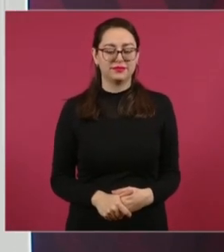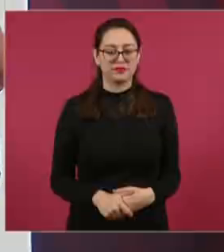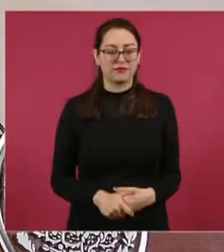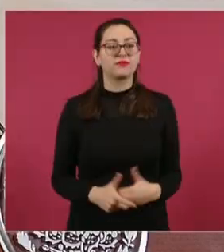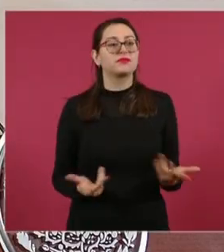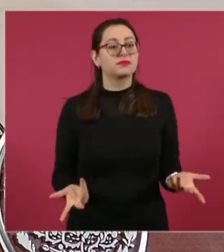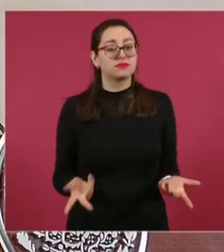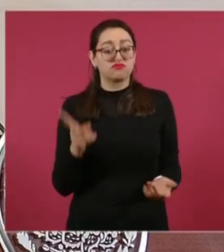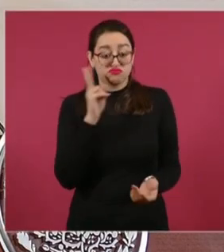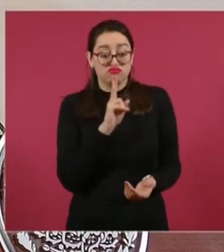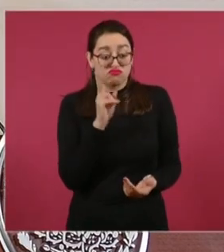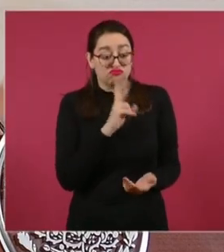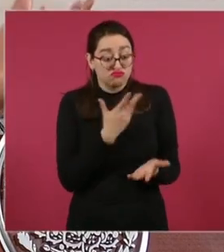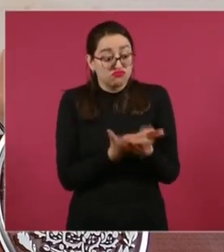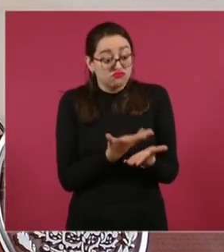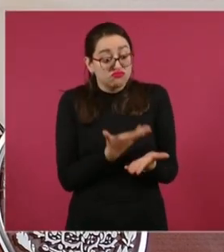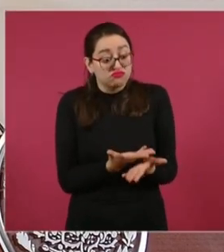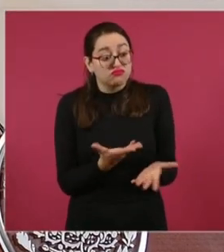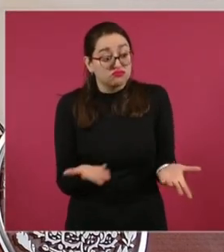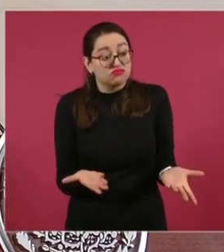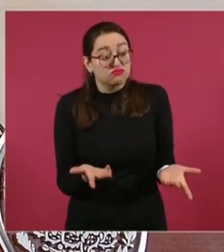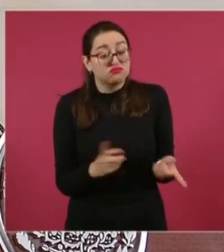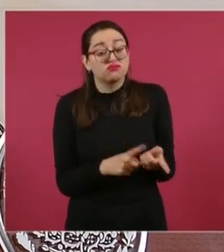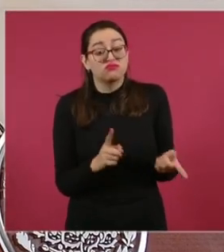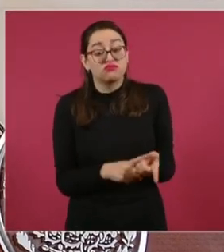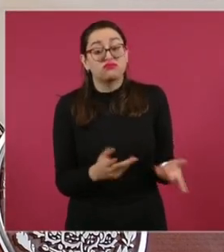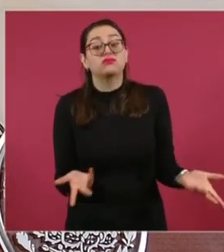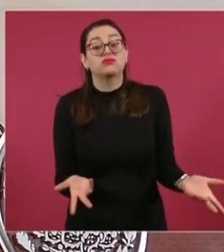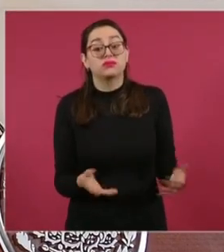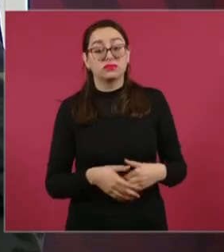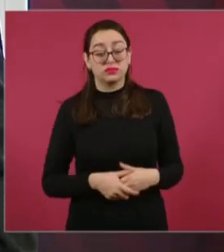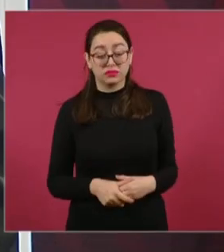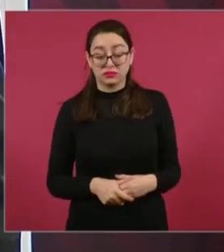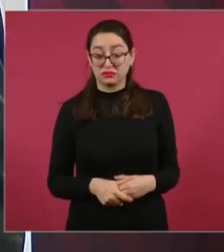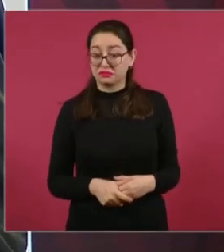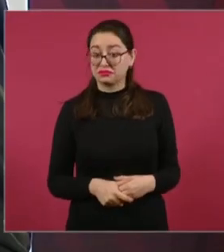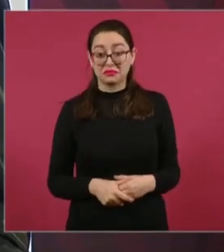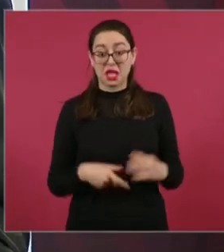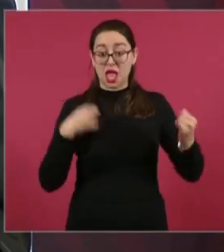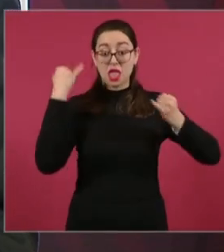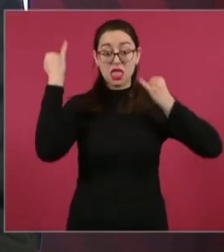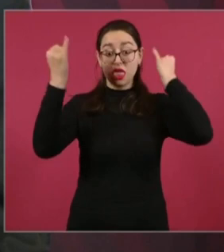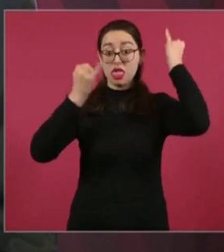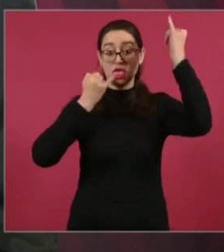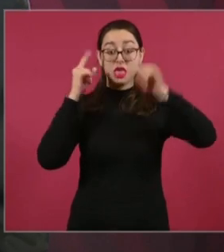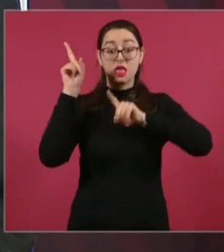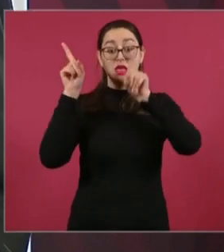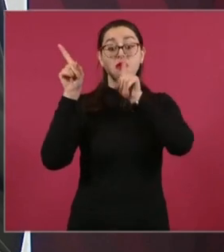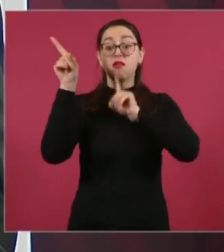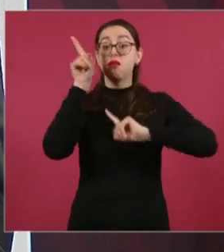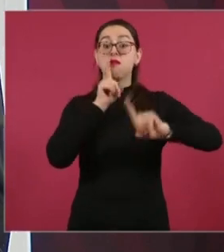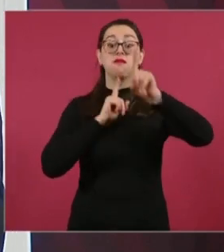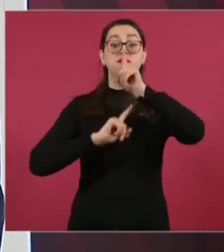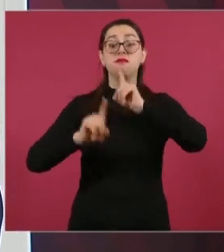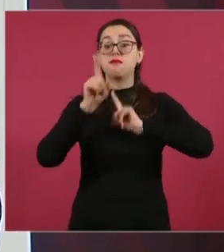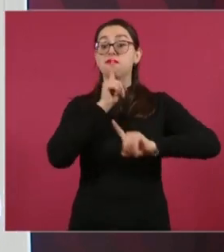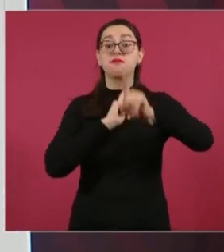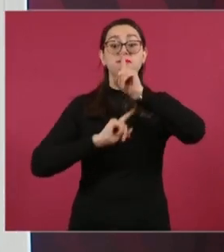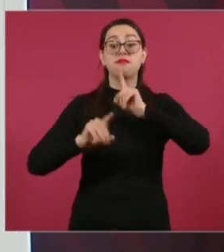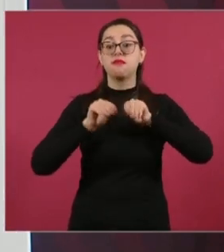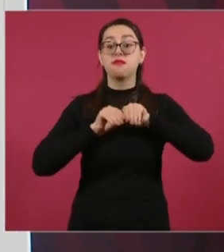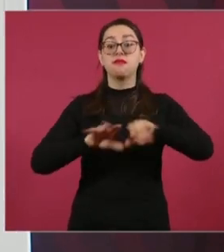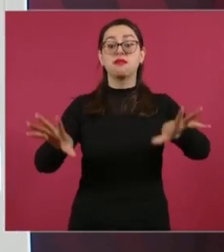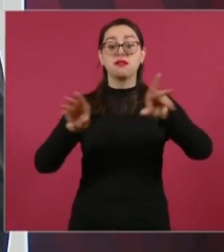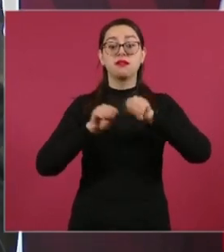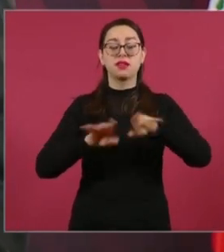¿Dónde están las pruebas? Vir calumniadores. Por eso es la